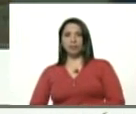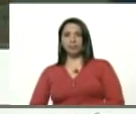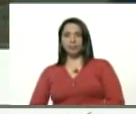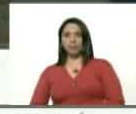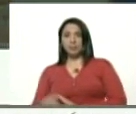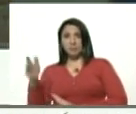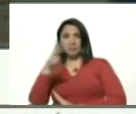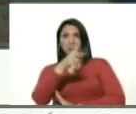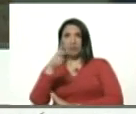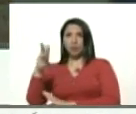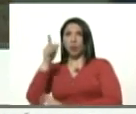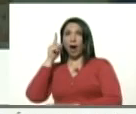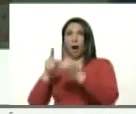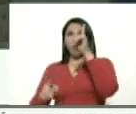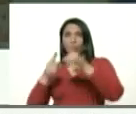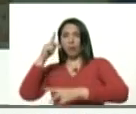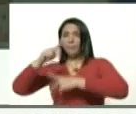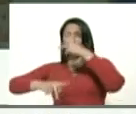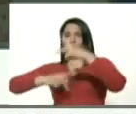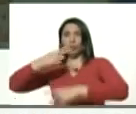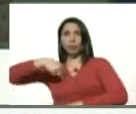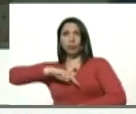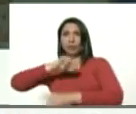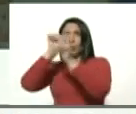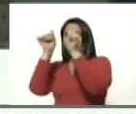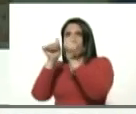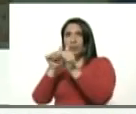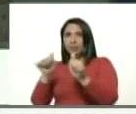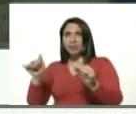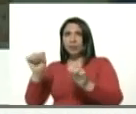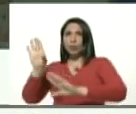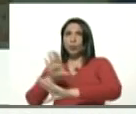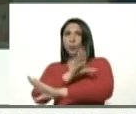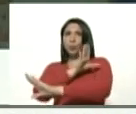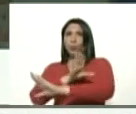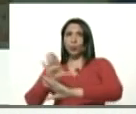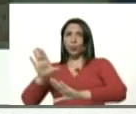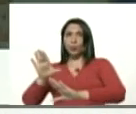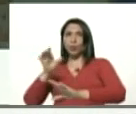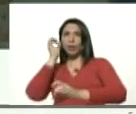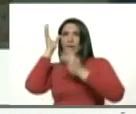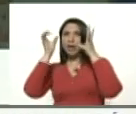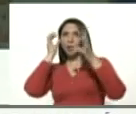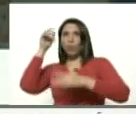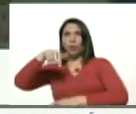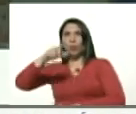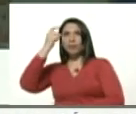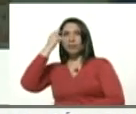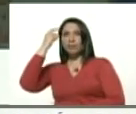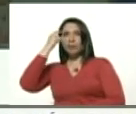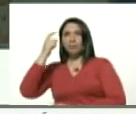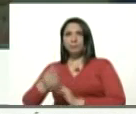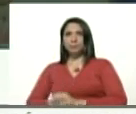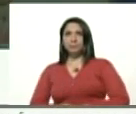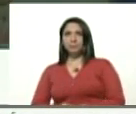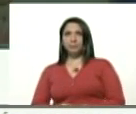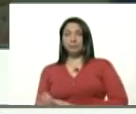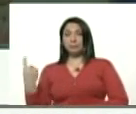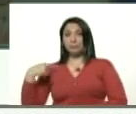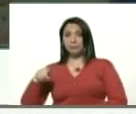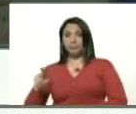algunas producciones de nuestros artistas, cultores y creadores. En el día de hoy